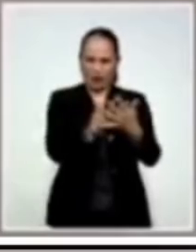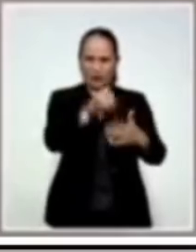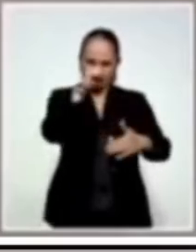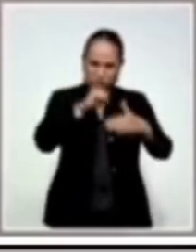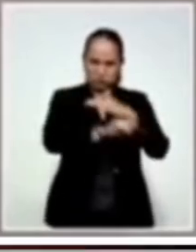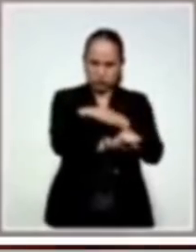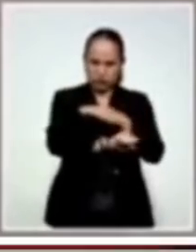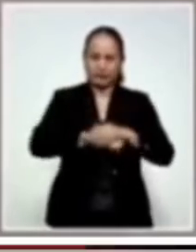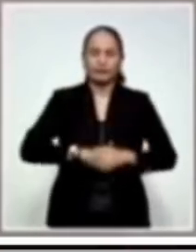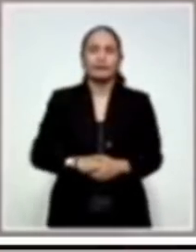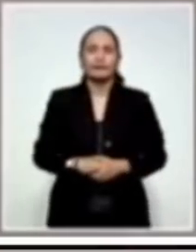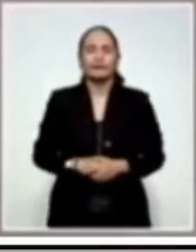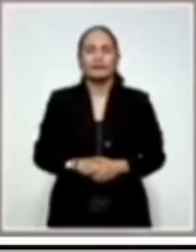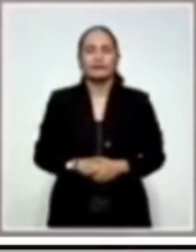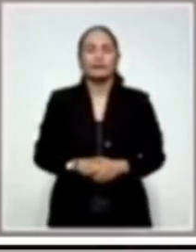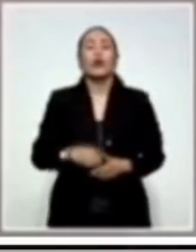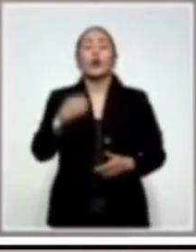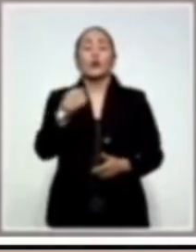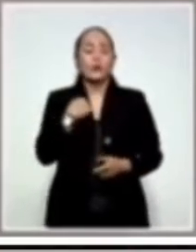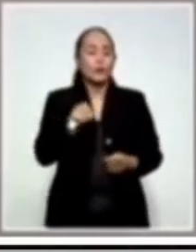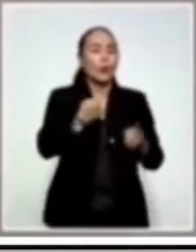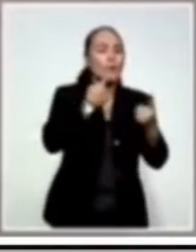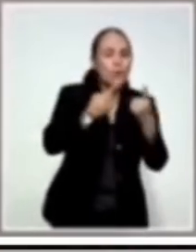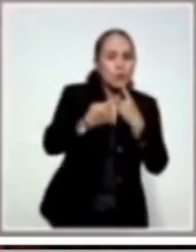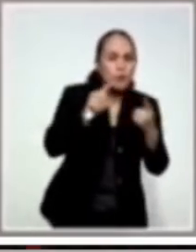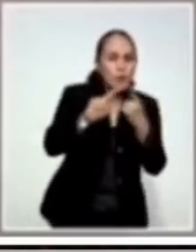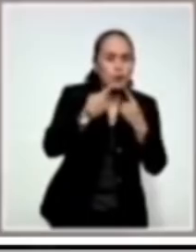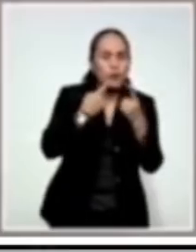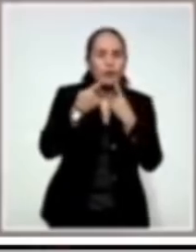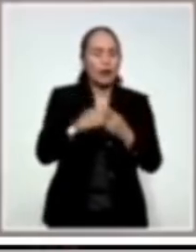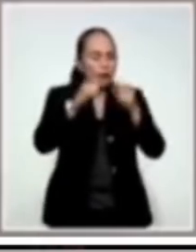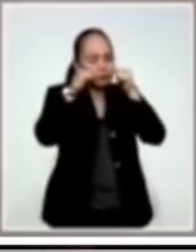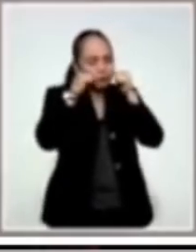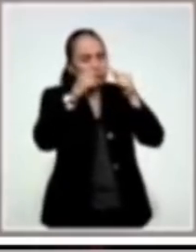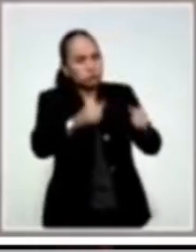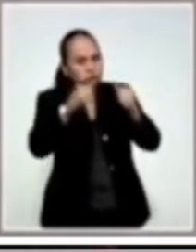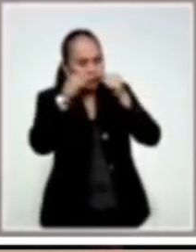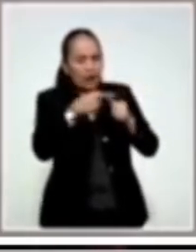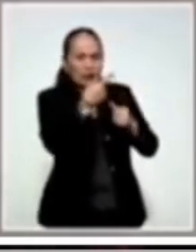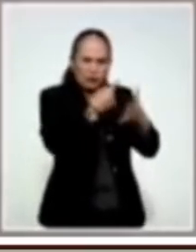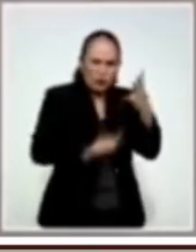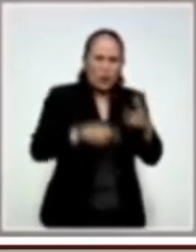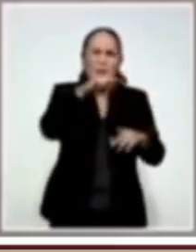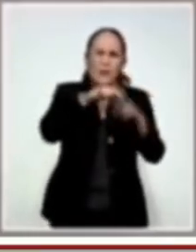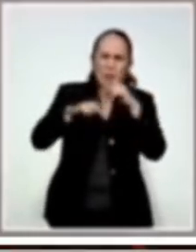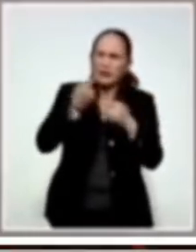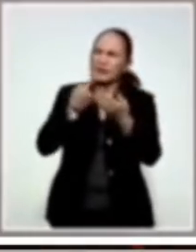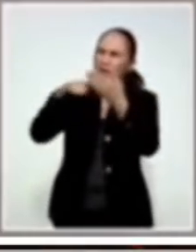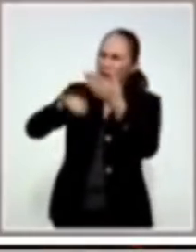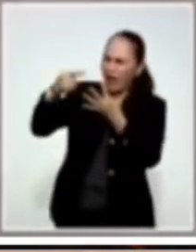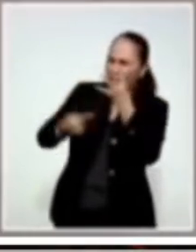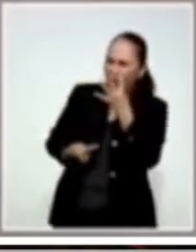en ese centro para dialogar con ellas, escuchar sus quejas, sus